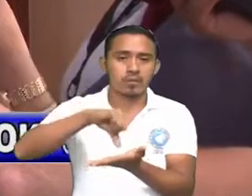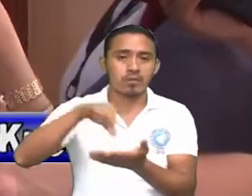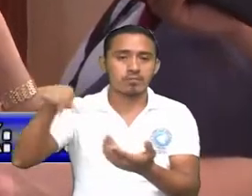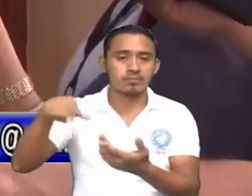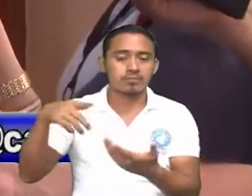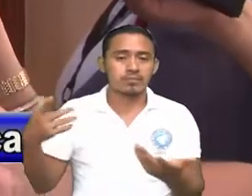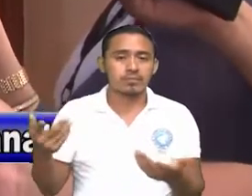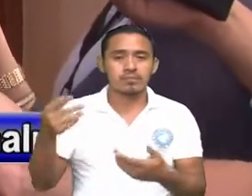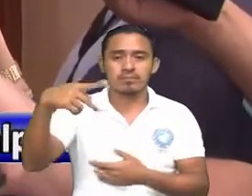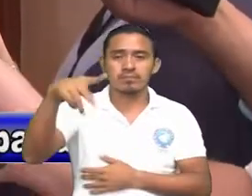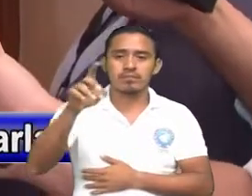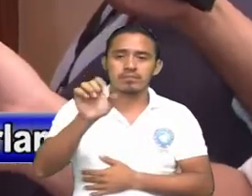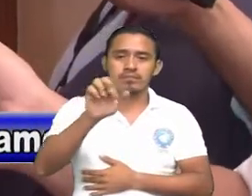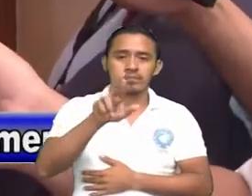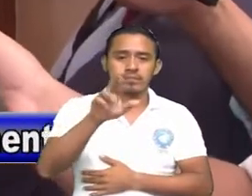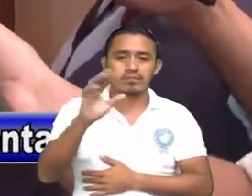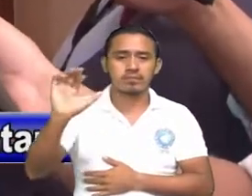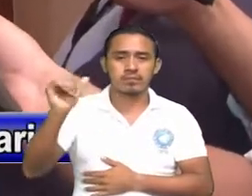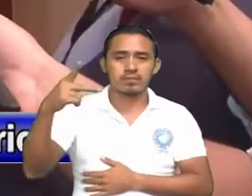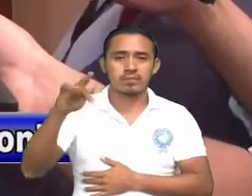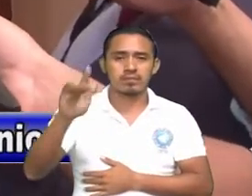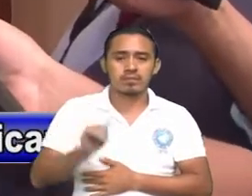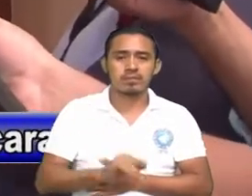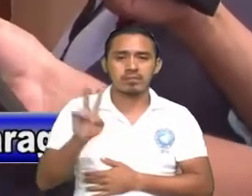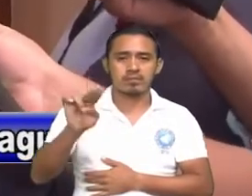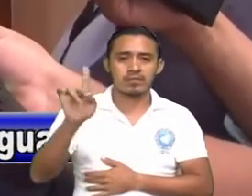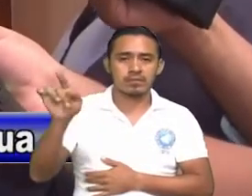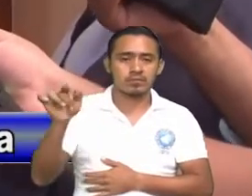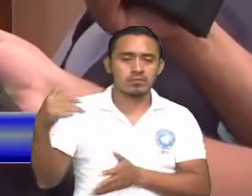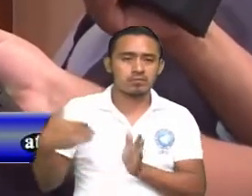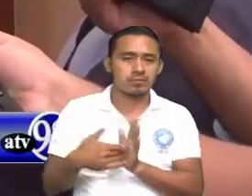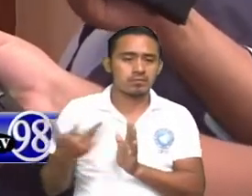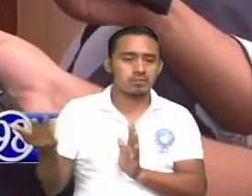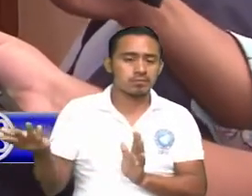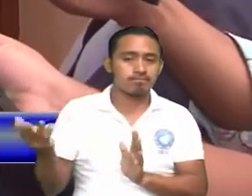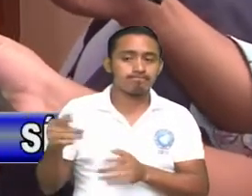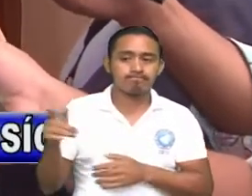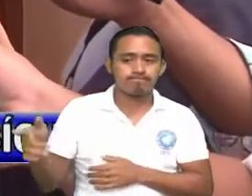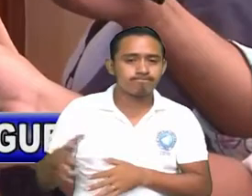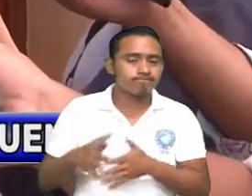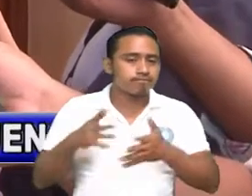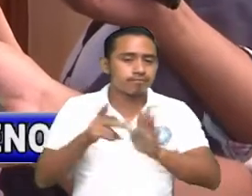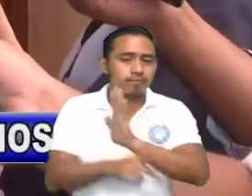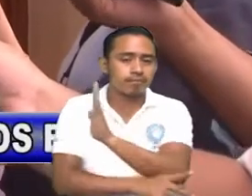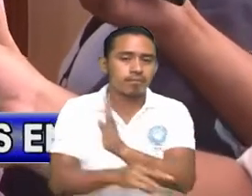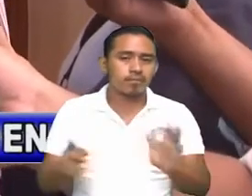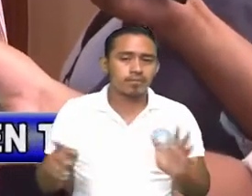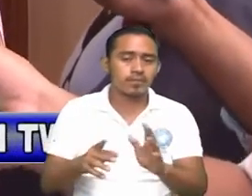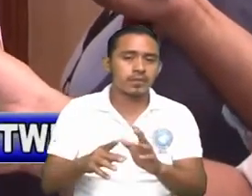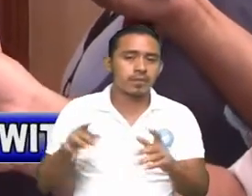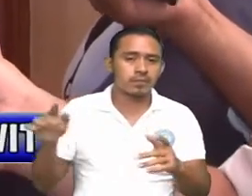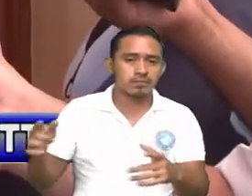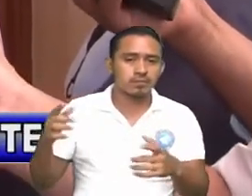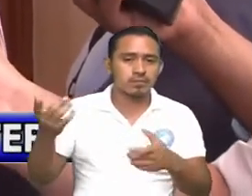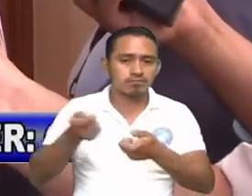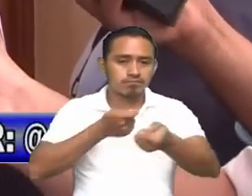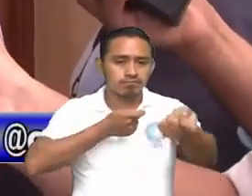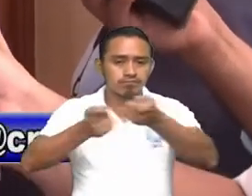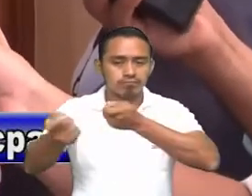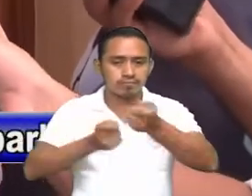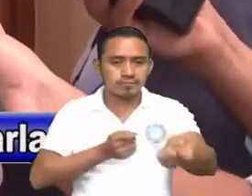un per cápita de $20,000. Es un país, es una potencia